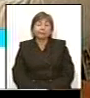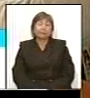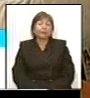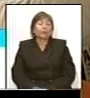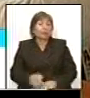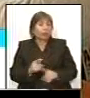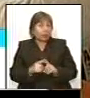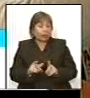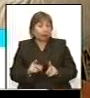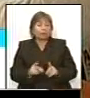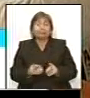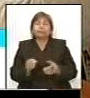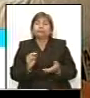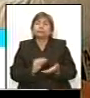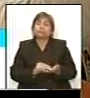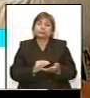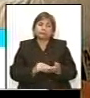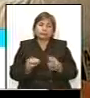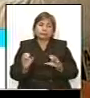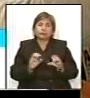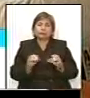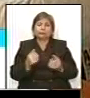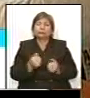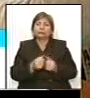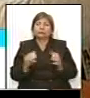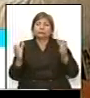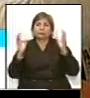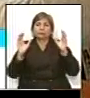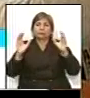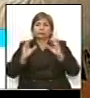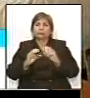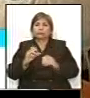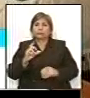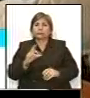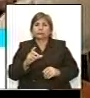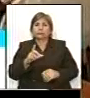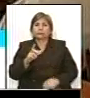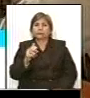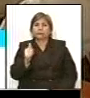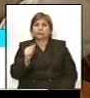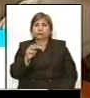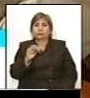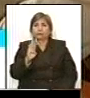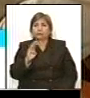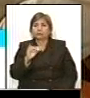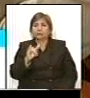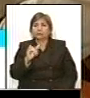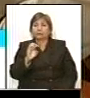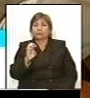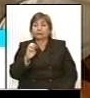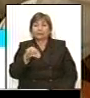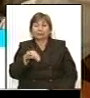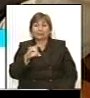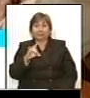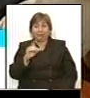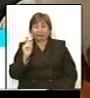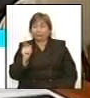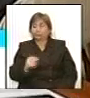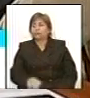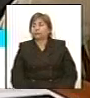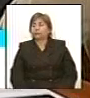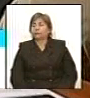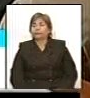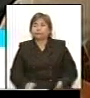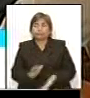Sin embargo, con COFOPRI también hemos realizado algunas coordinaciones. En Lambayeque venimos, hemos identificado duplicidades